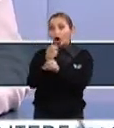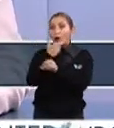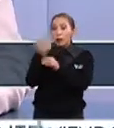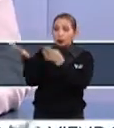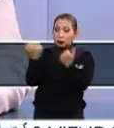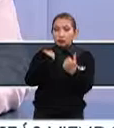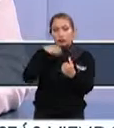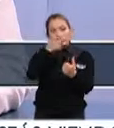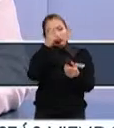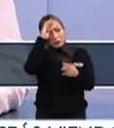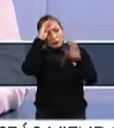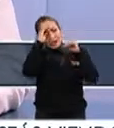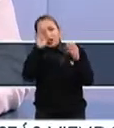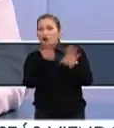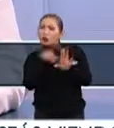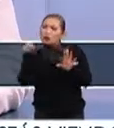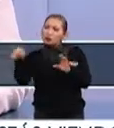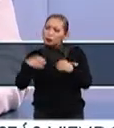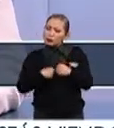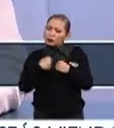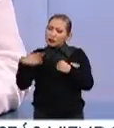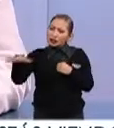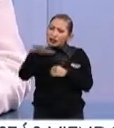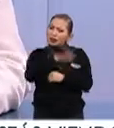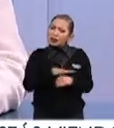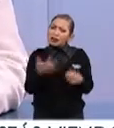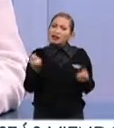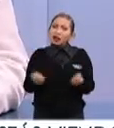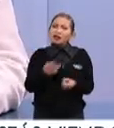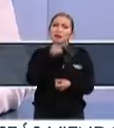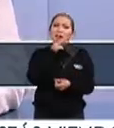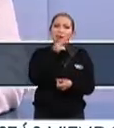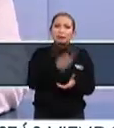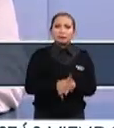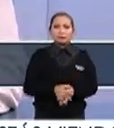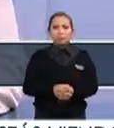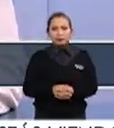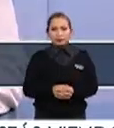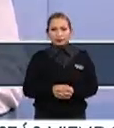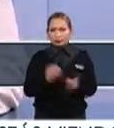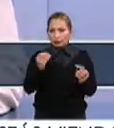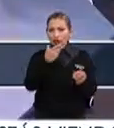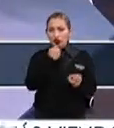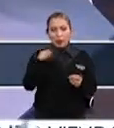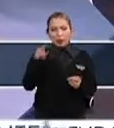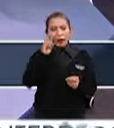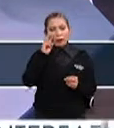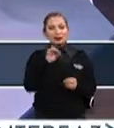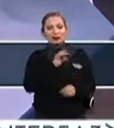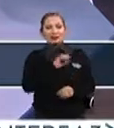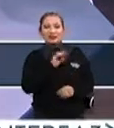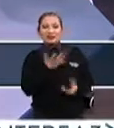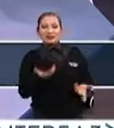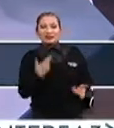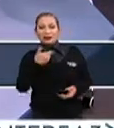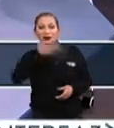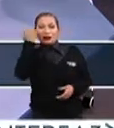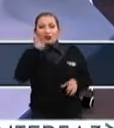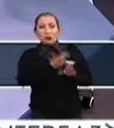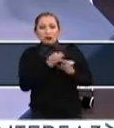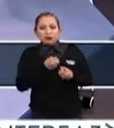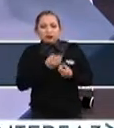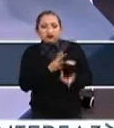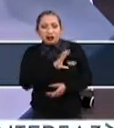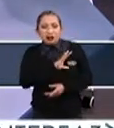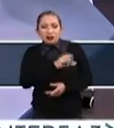hombres a reflexionar sobre cómo estamos viviendo hoy día este ejercicio de la paternidad. Muchos hombres lo vivimos con miedo, no lo sabemos